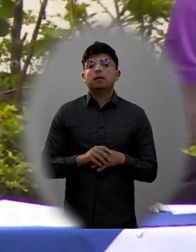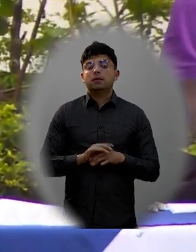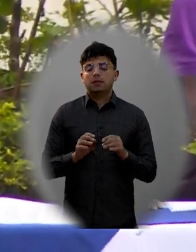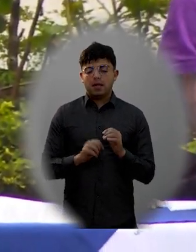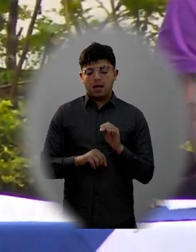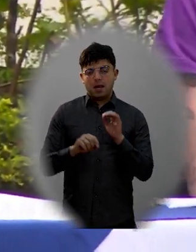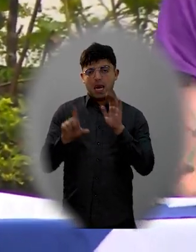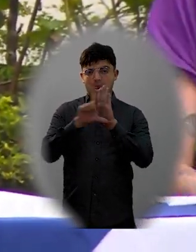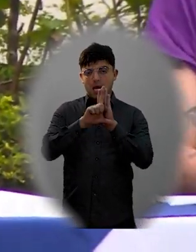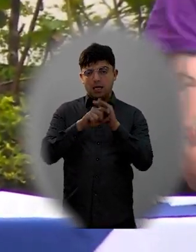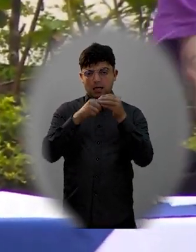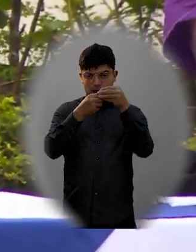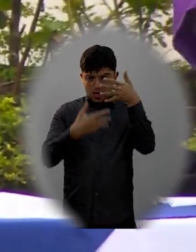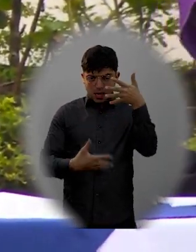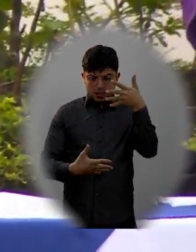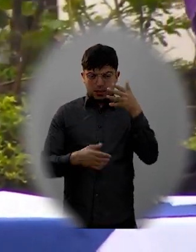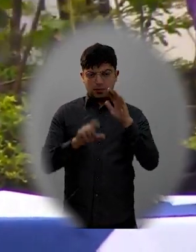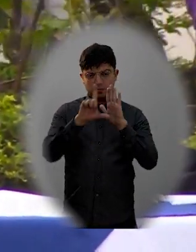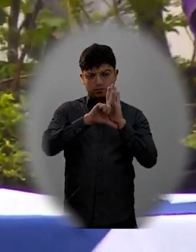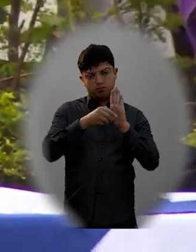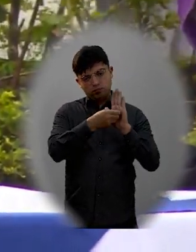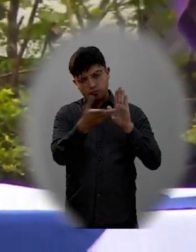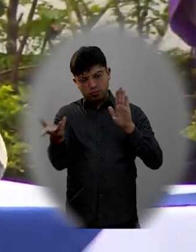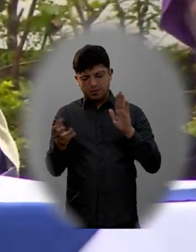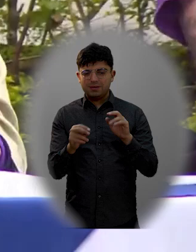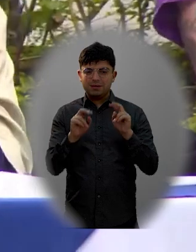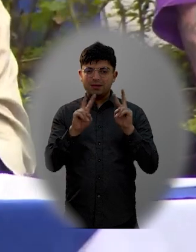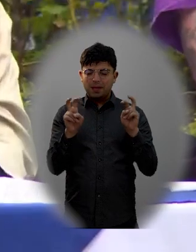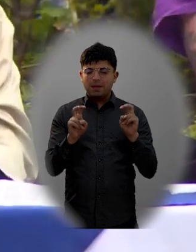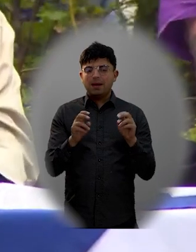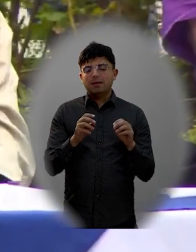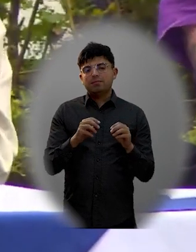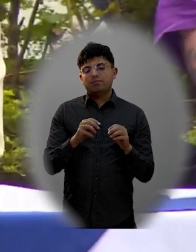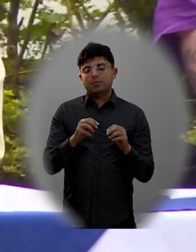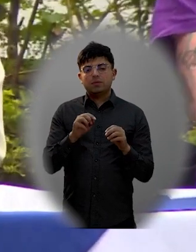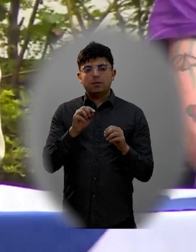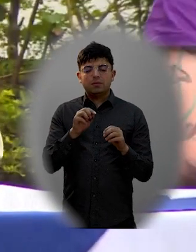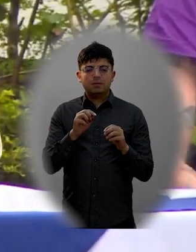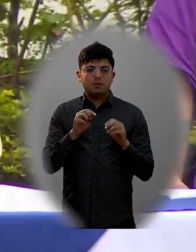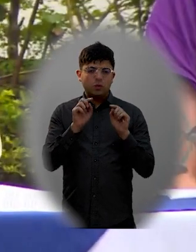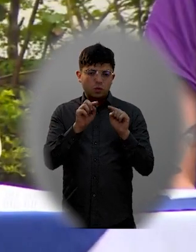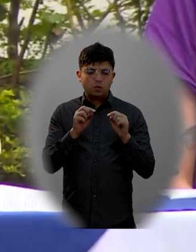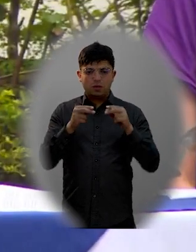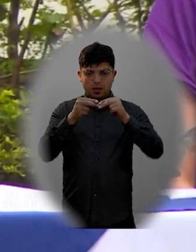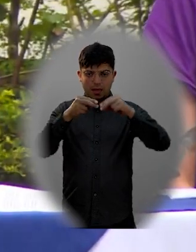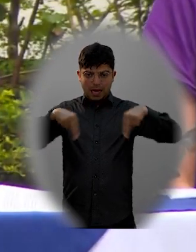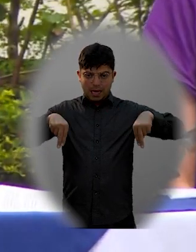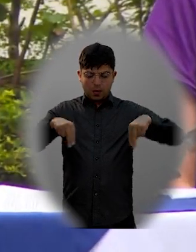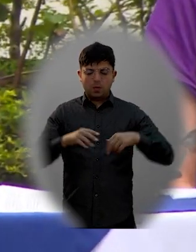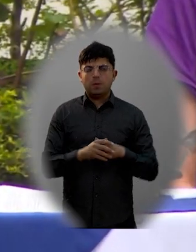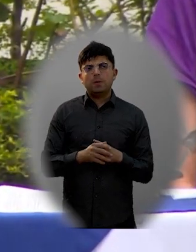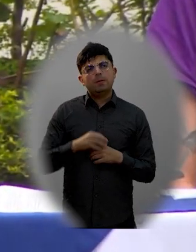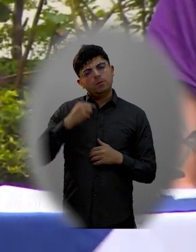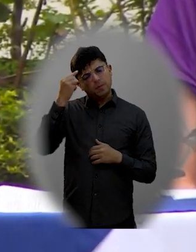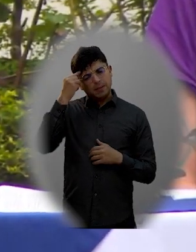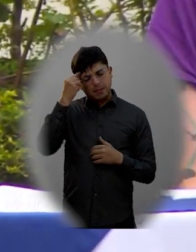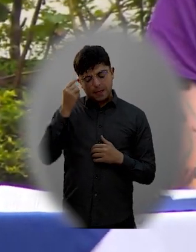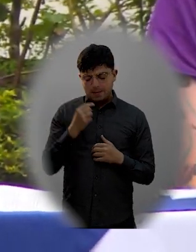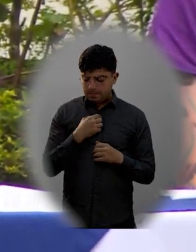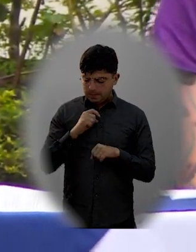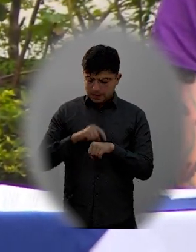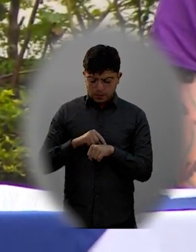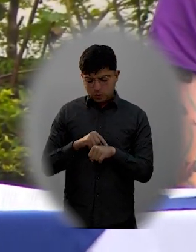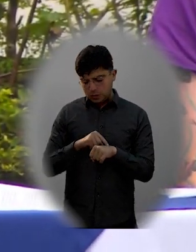la política, digamos, de género, yo pensaba, si no era el momento, y me voy un poquito más allá